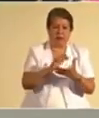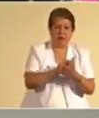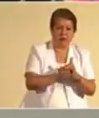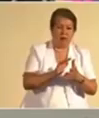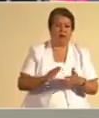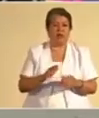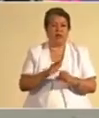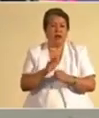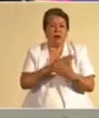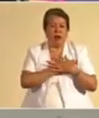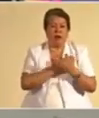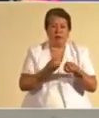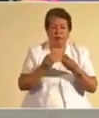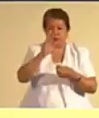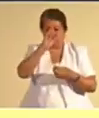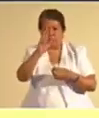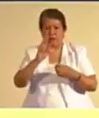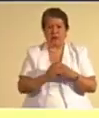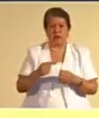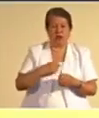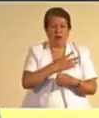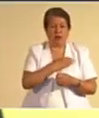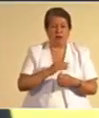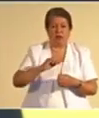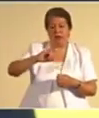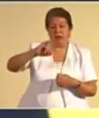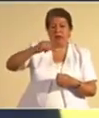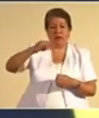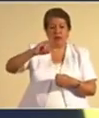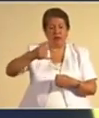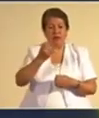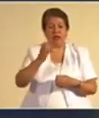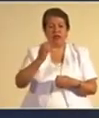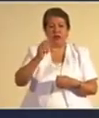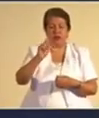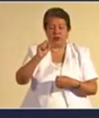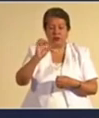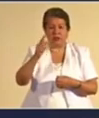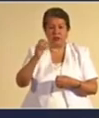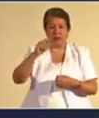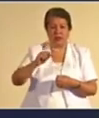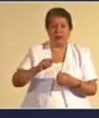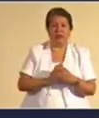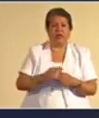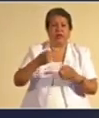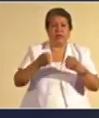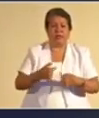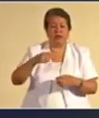mucho y respeto. Mi hija Jocelyn, que es el motor de mi vida. Estoy